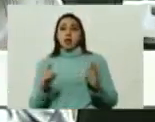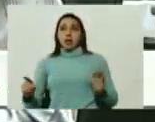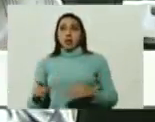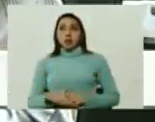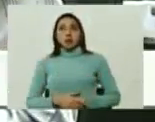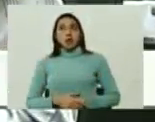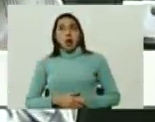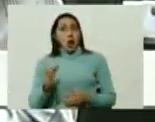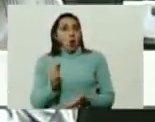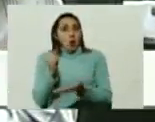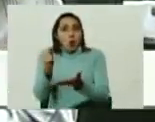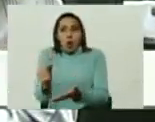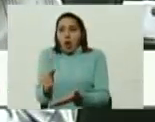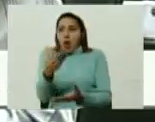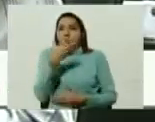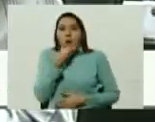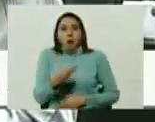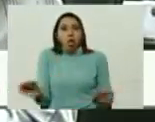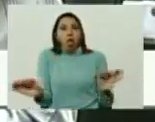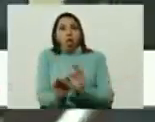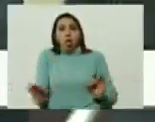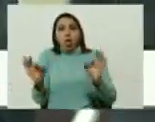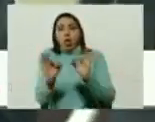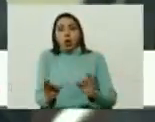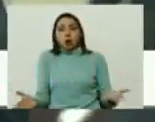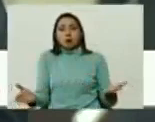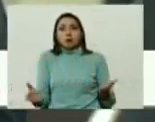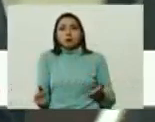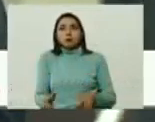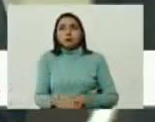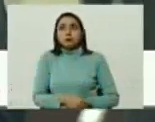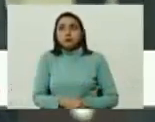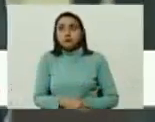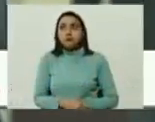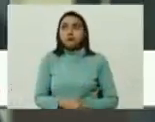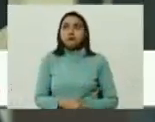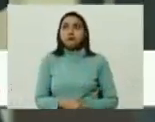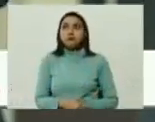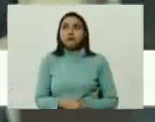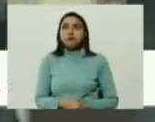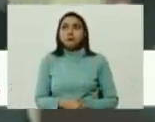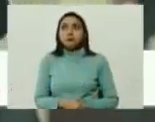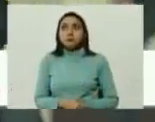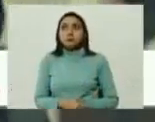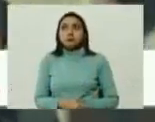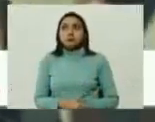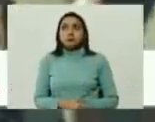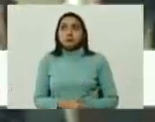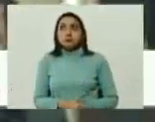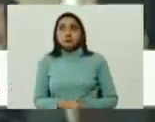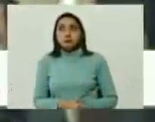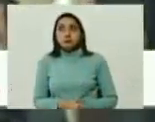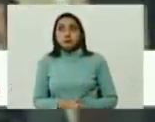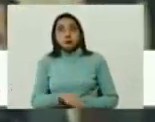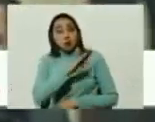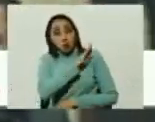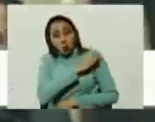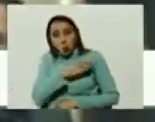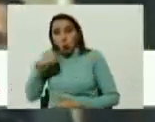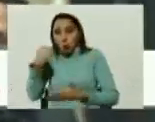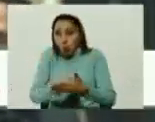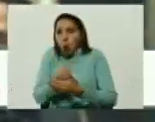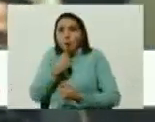de fin de año conocida popularmente como los aguinaldo fue a fuerza de lucha que logramos